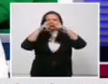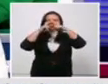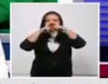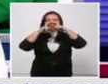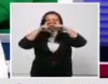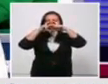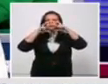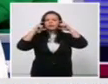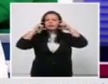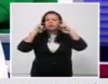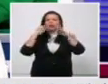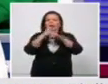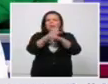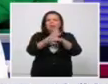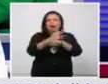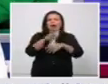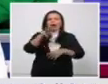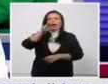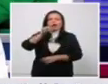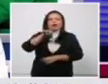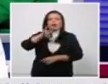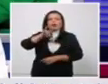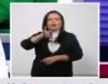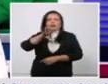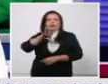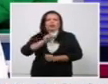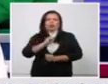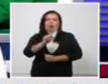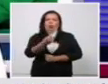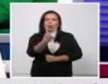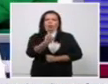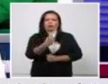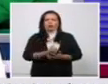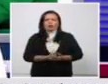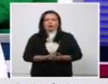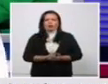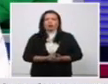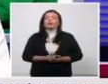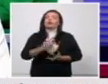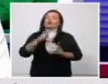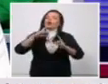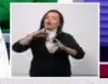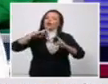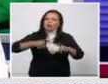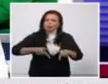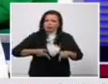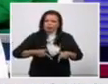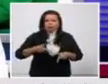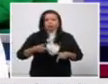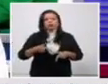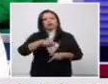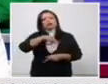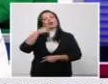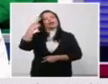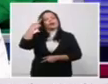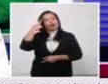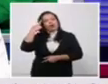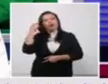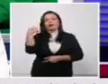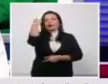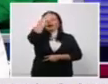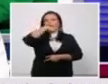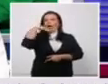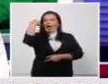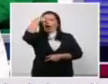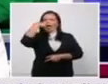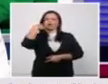Y reitero, teniendo en cuenta que yo no sé quién tiene la enfermedad y quién no la tiene, que es muy difícil de ver porque no tiene